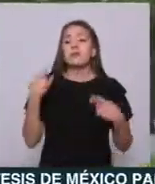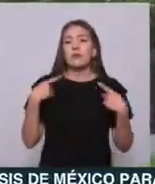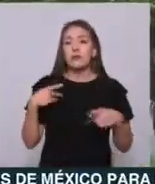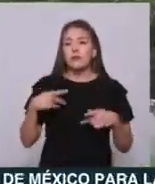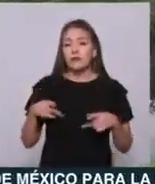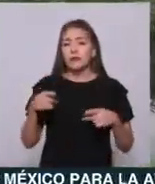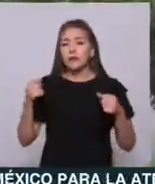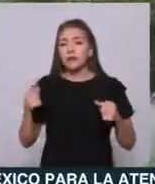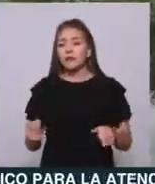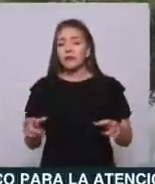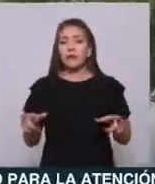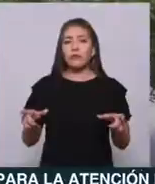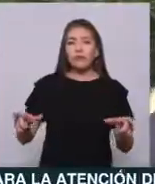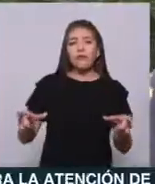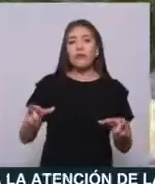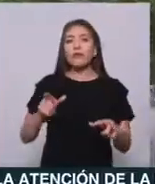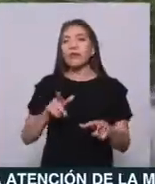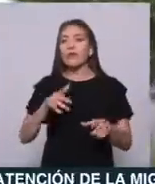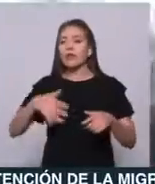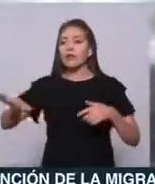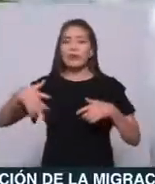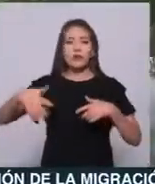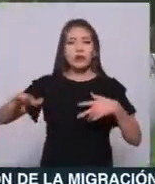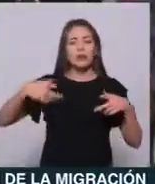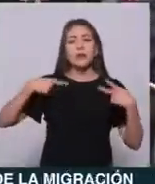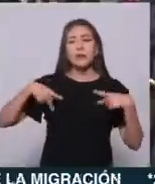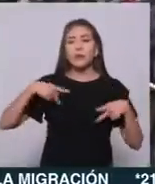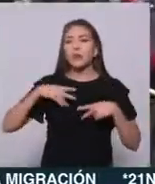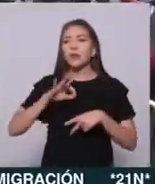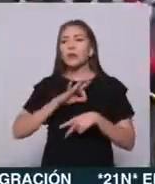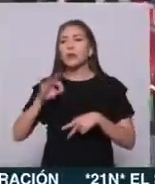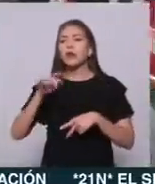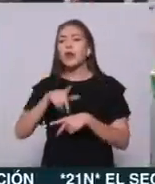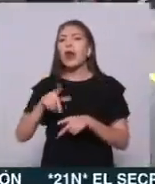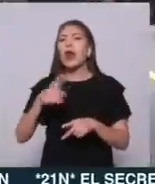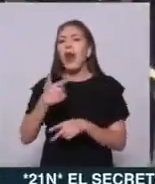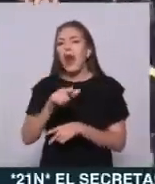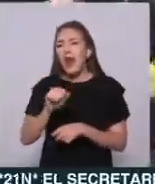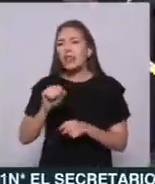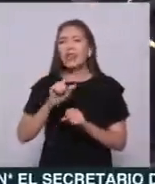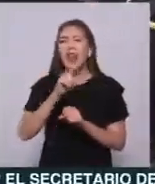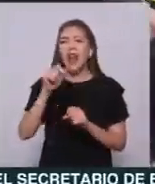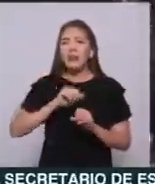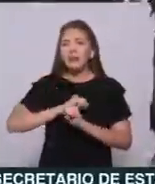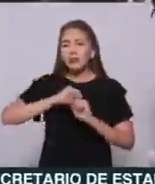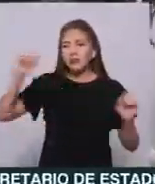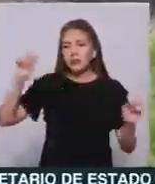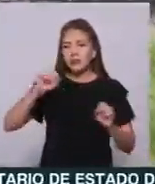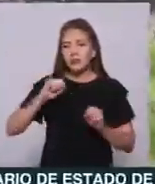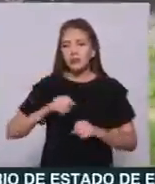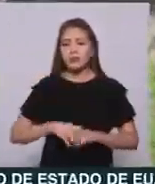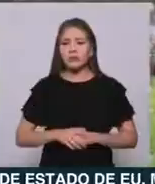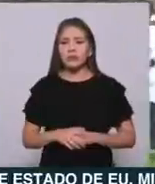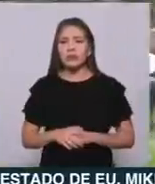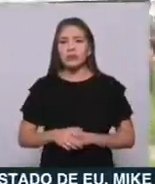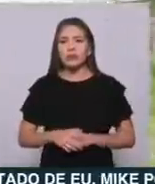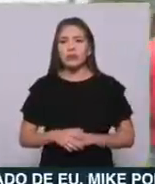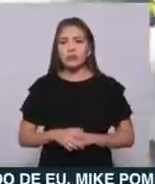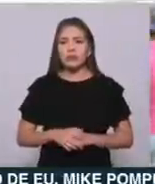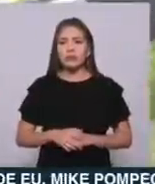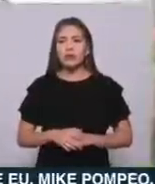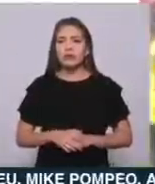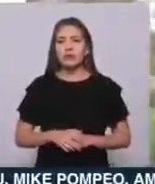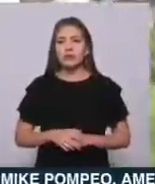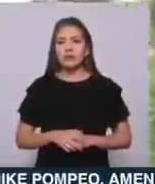seguridad trataban de alejar a los curiosos ante la posibilidad de que tanques de gas pudieran explotar. Hágase para atrás, hágase para